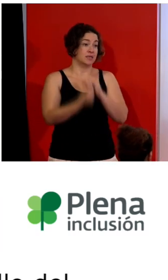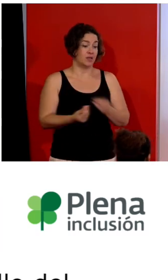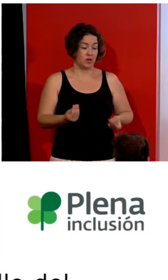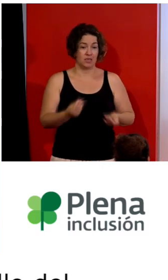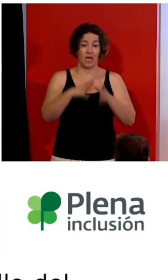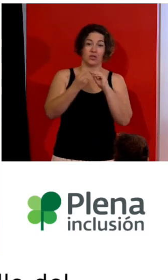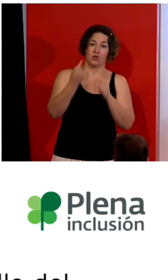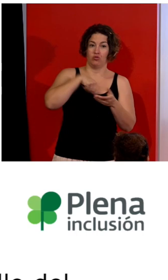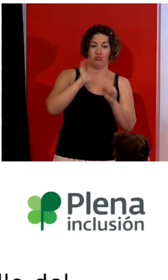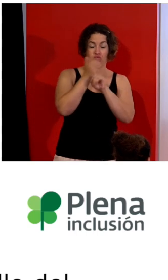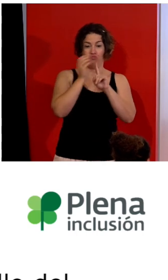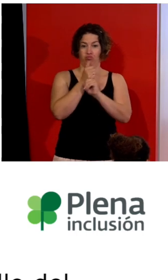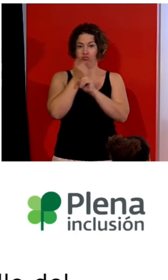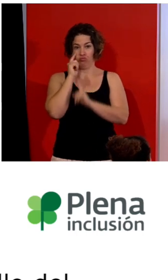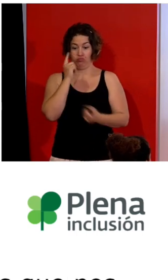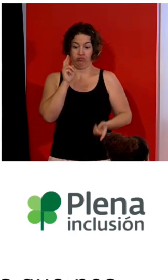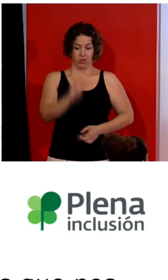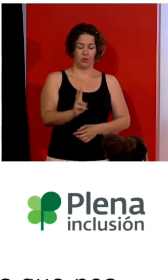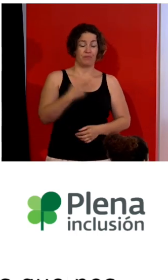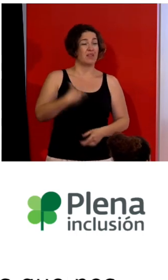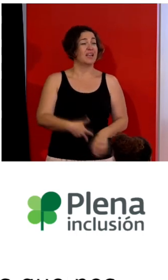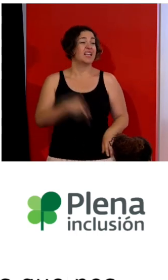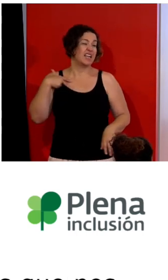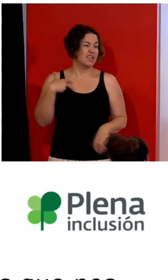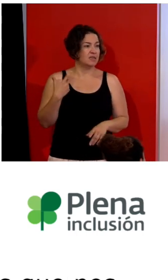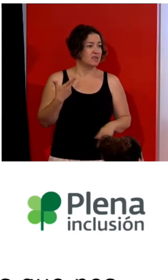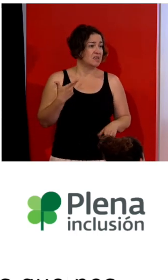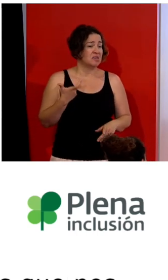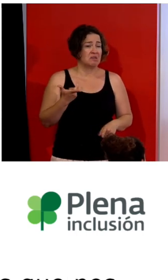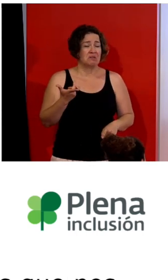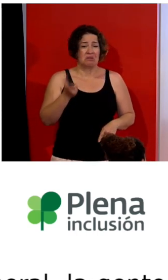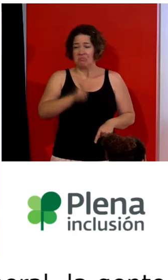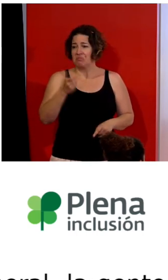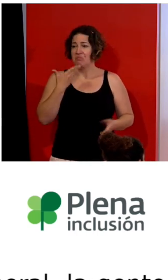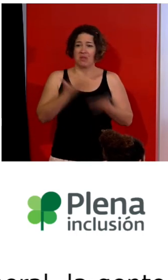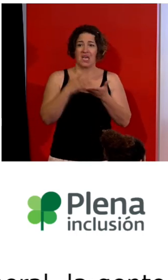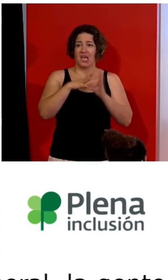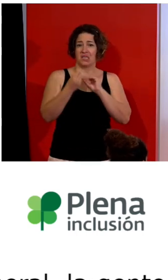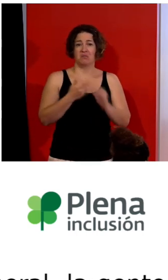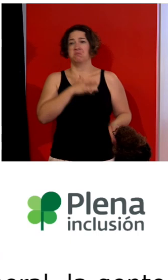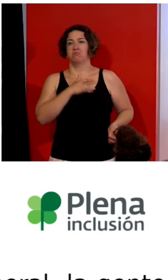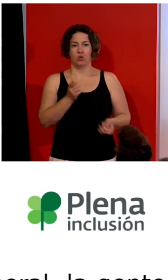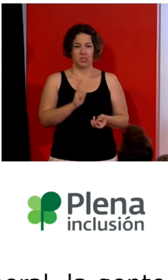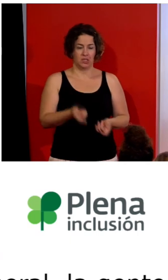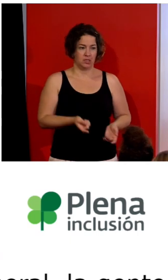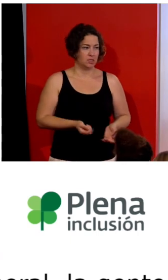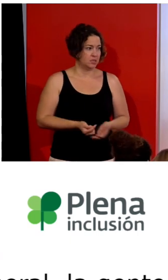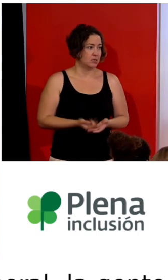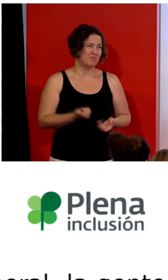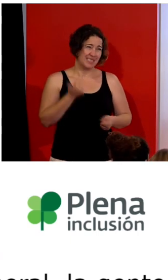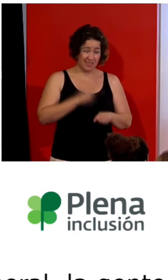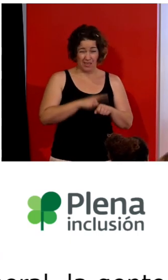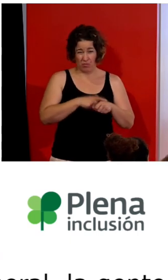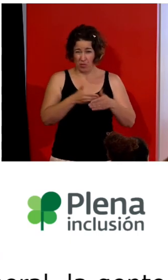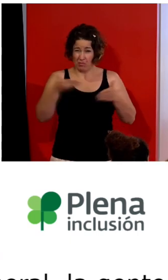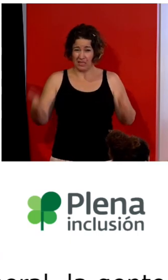hemos encontrado. Con carácter general, la gente no pide demasiadas adaptaciones, nos suelen pedir tiempo,